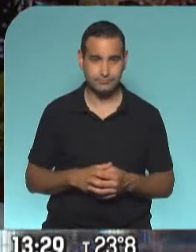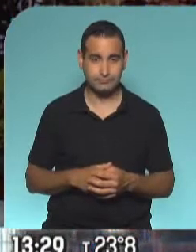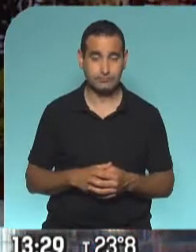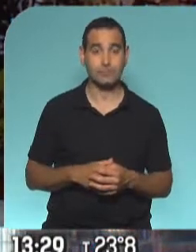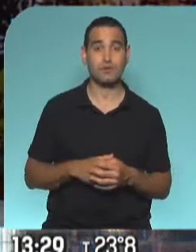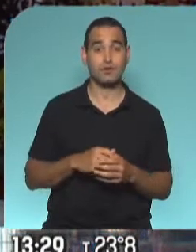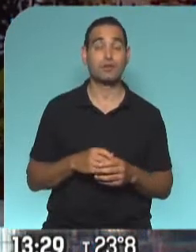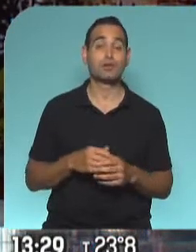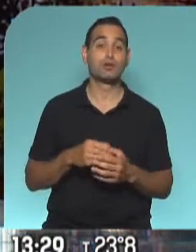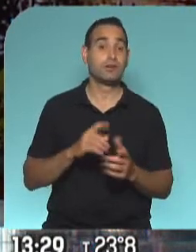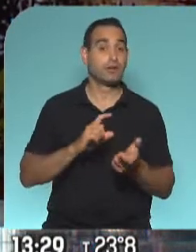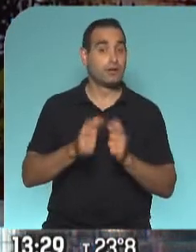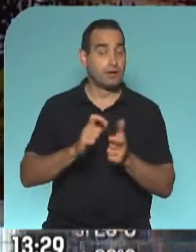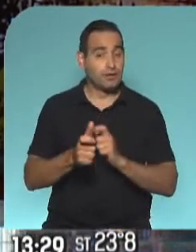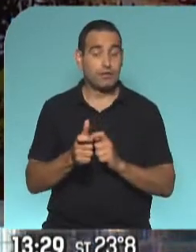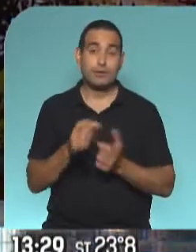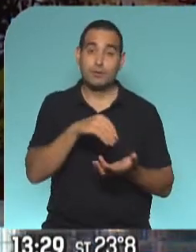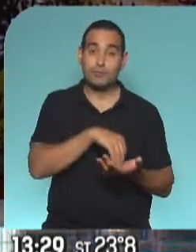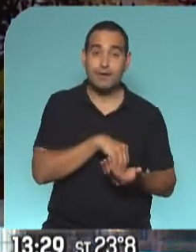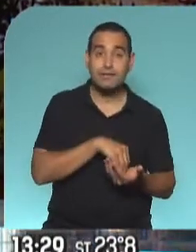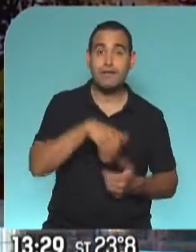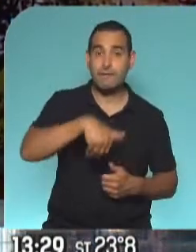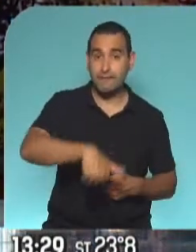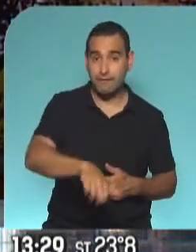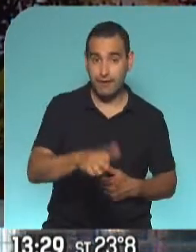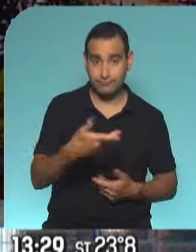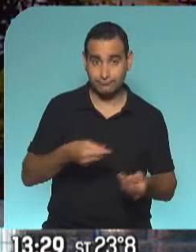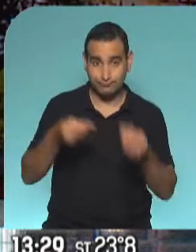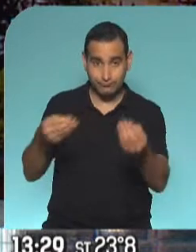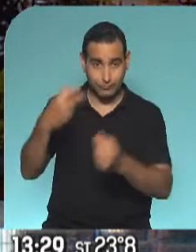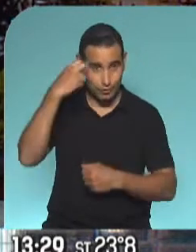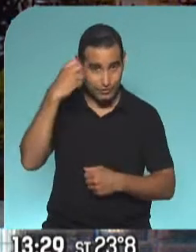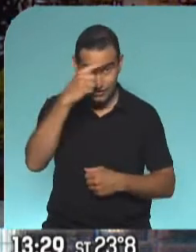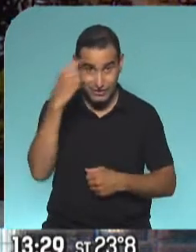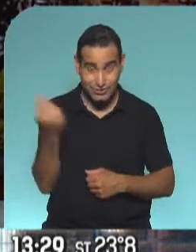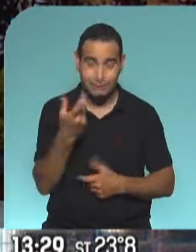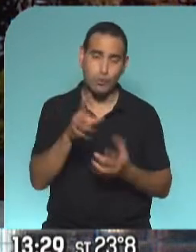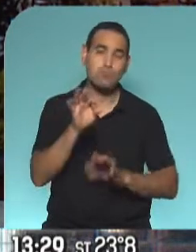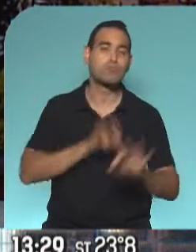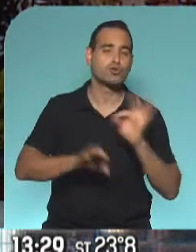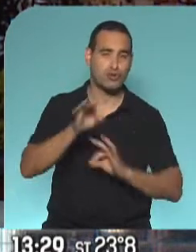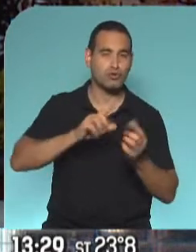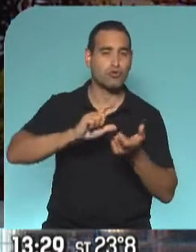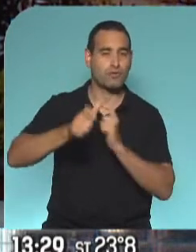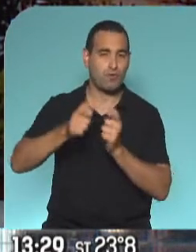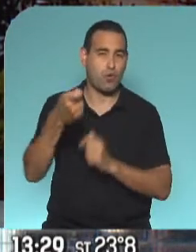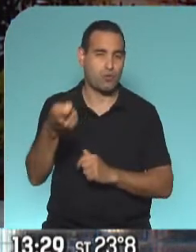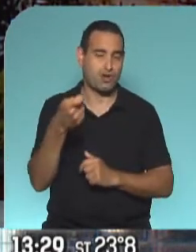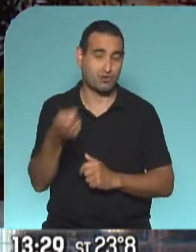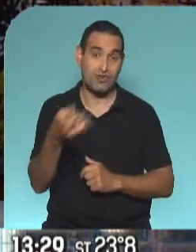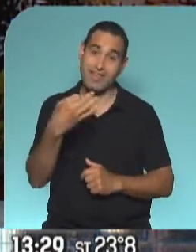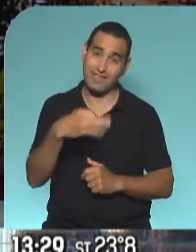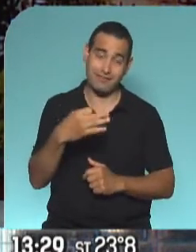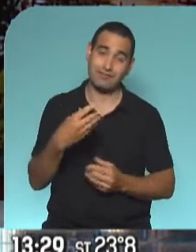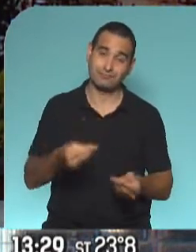Y hablamos de fórmulas y también de lo que se va a presentar en el Congreso Nacional, porque de eso se trata. Es un proyecto de movilidad jubilatoria que deberá pasar